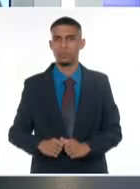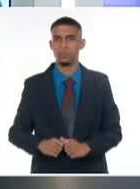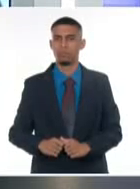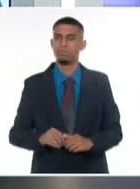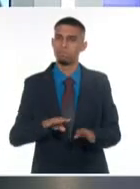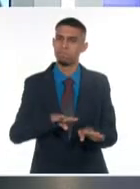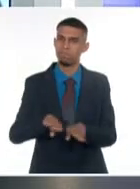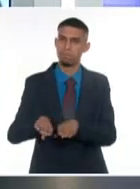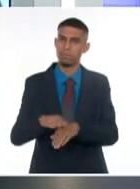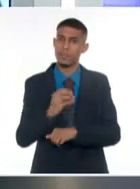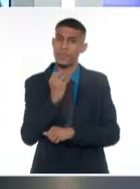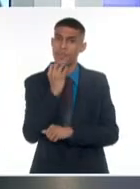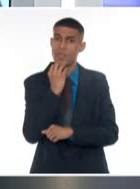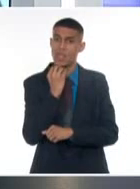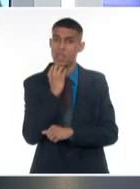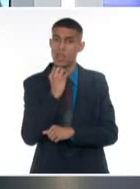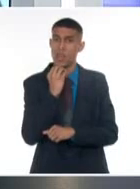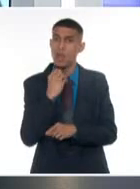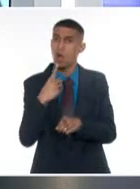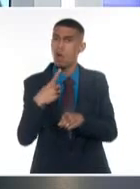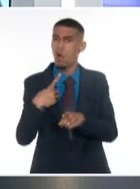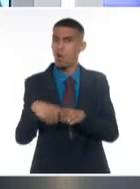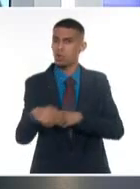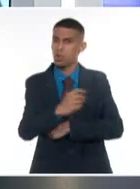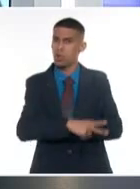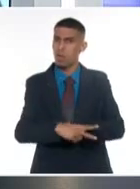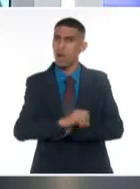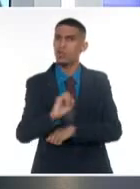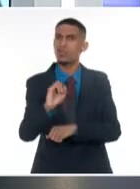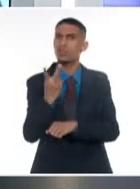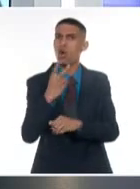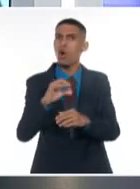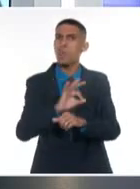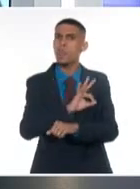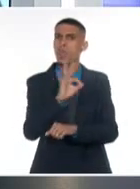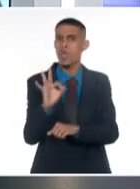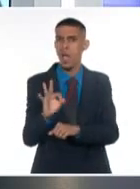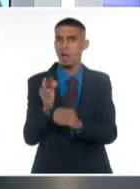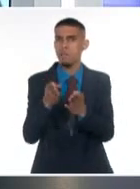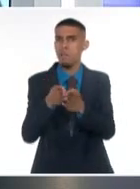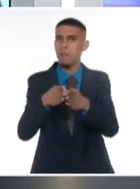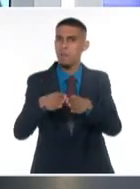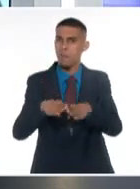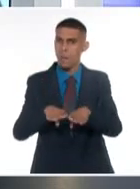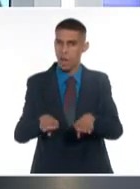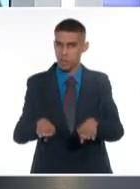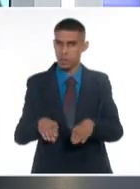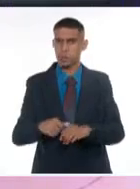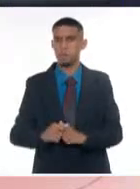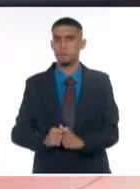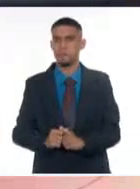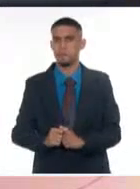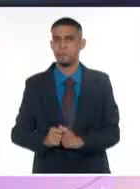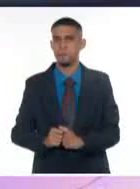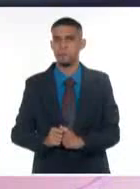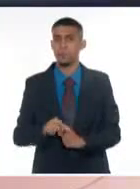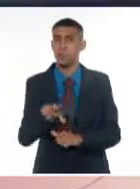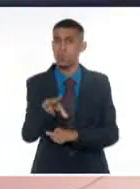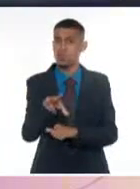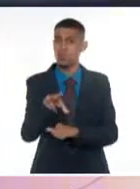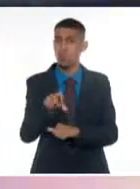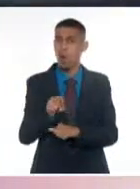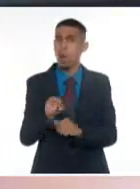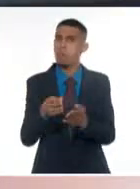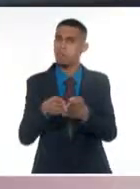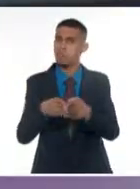Israel y Hamas acordaron prolongar 2 días más la tregua humanitaria para la liberación de civiles de ambos lados. El nuevo cese de